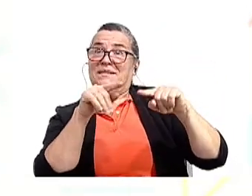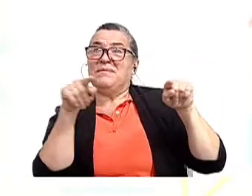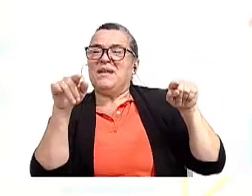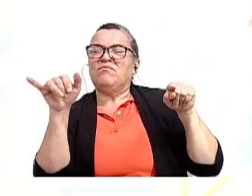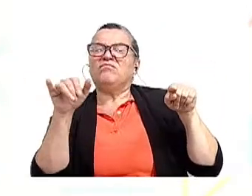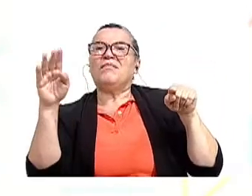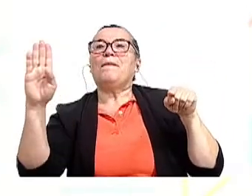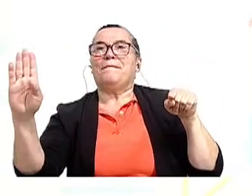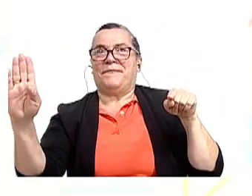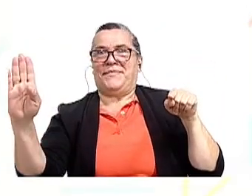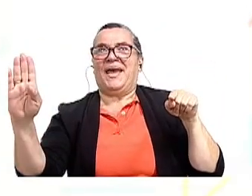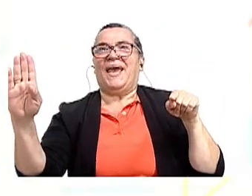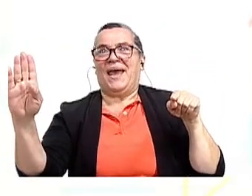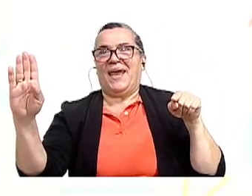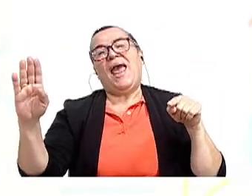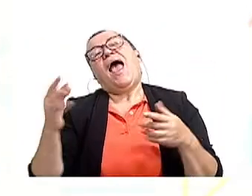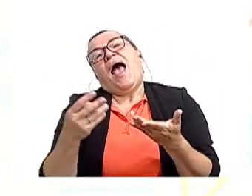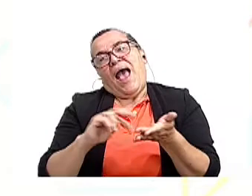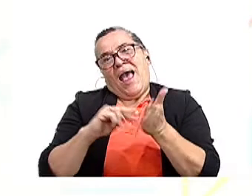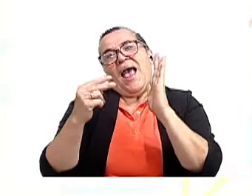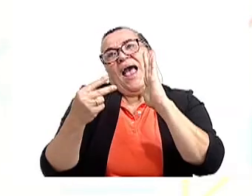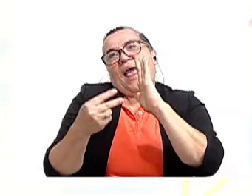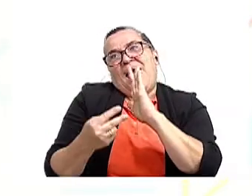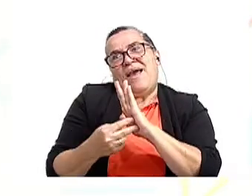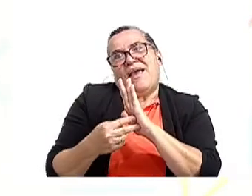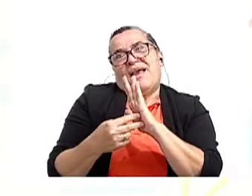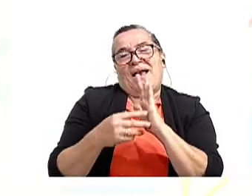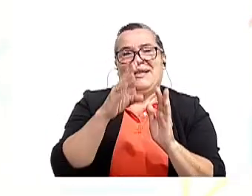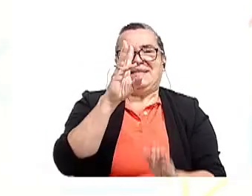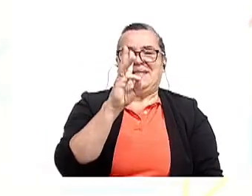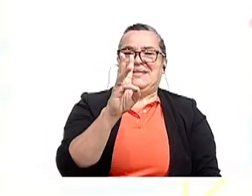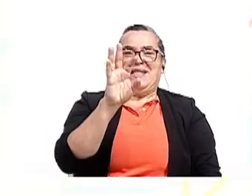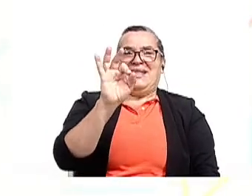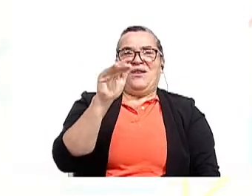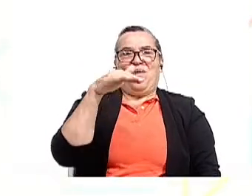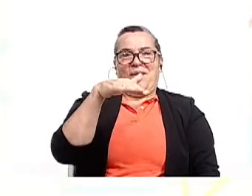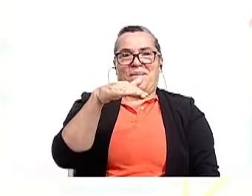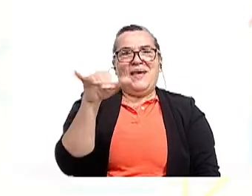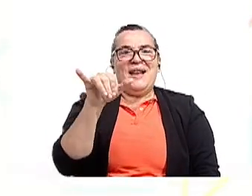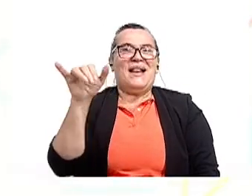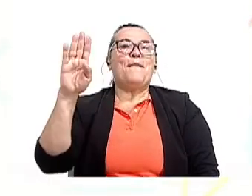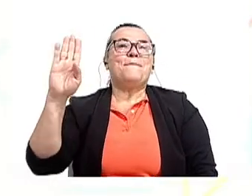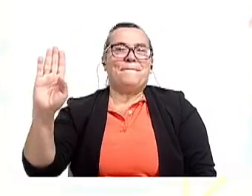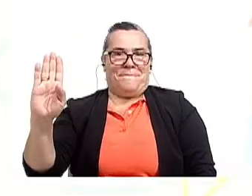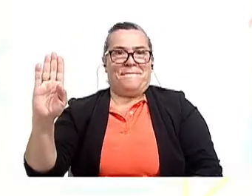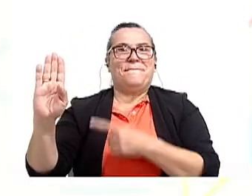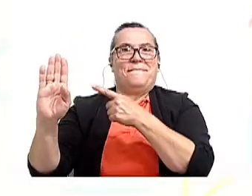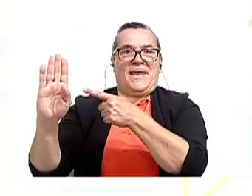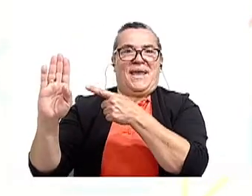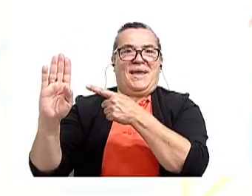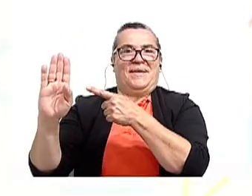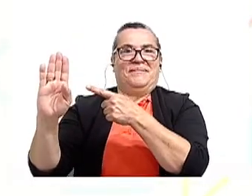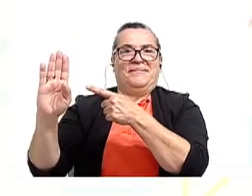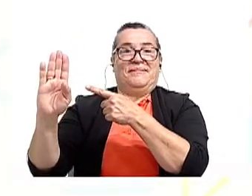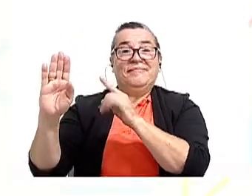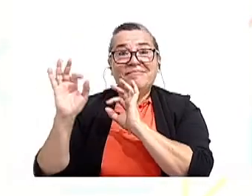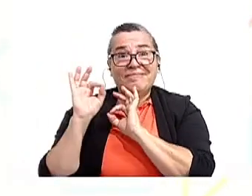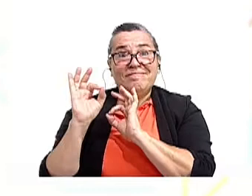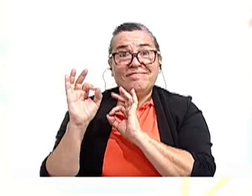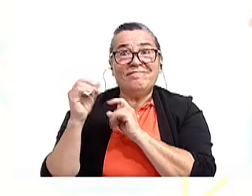último, efectuemos esta suma. Y esto nos daría 69.000, que corresponde al valor de